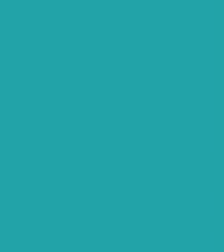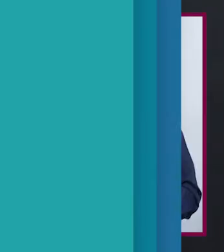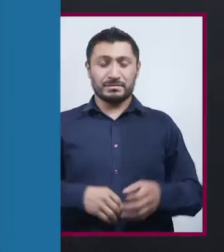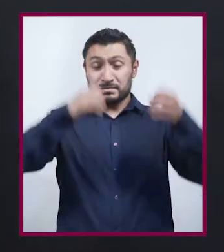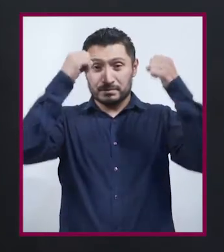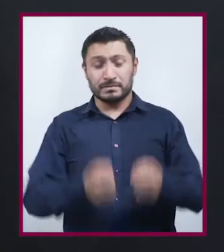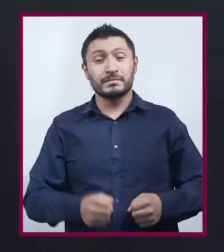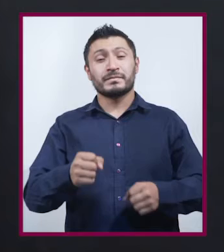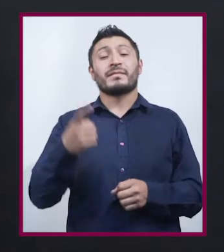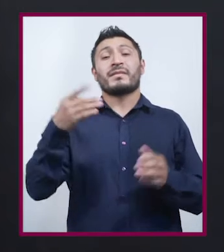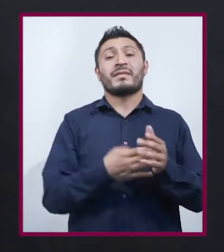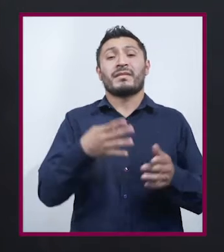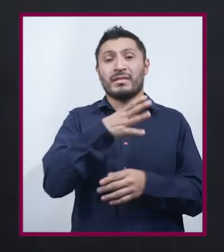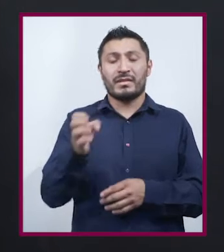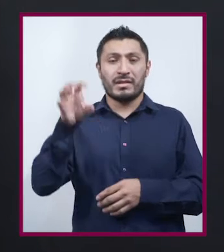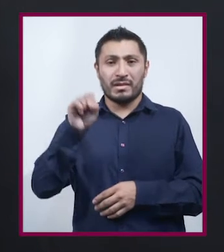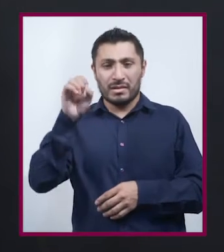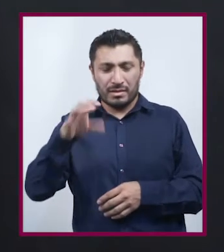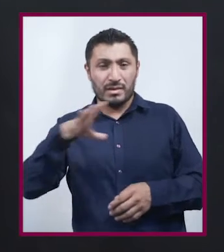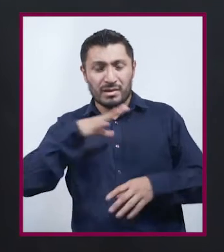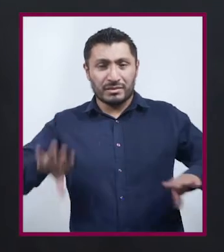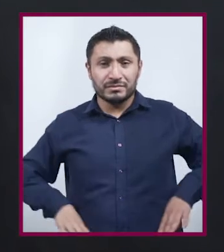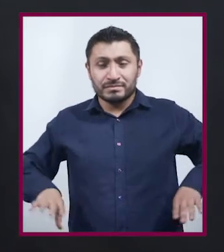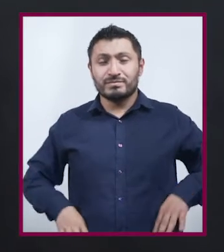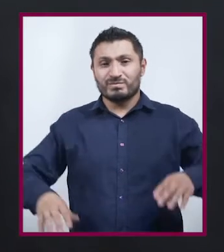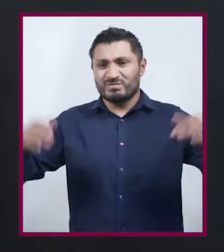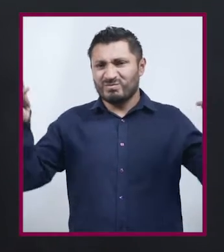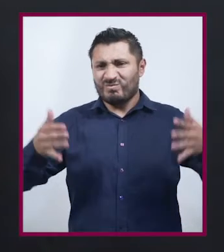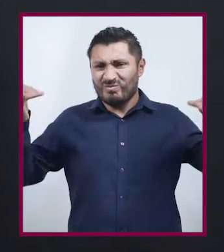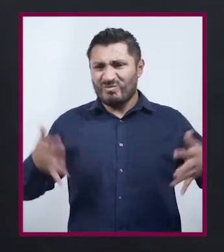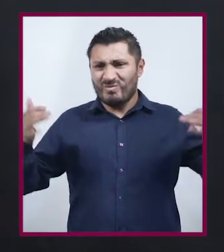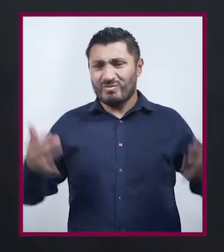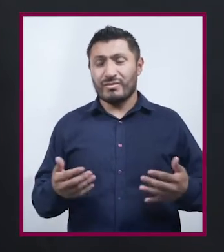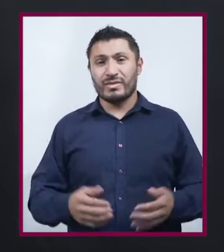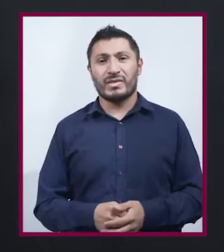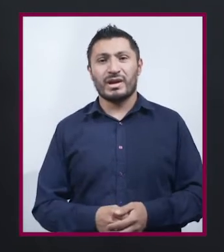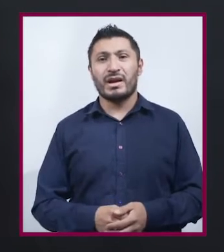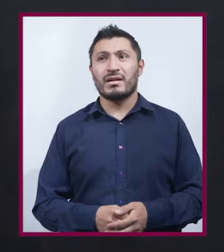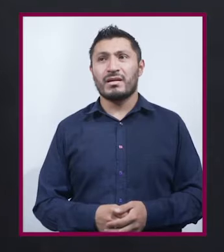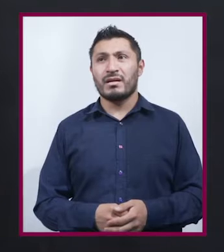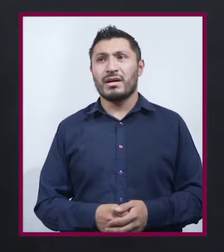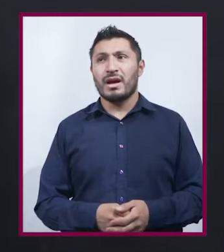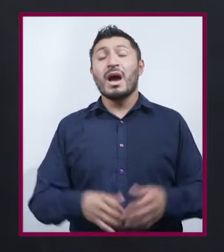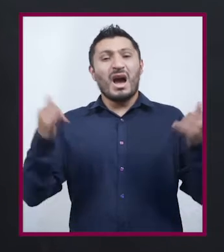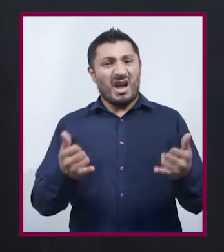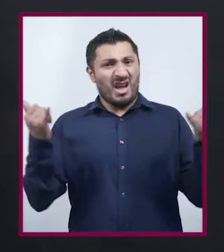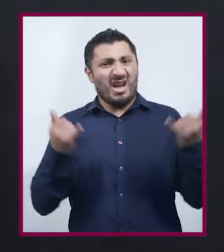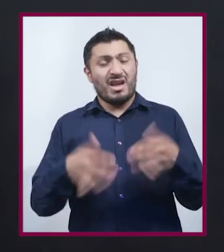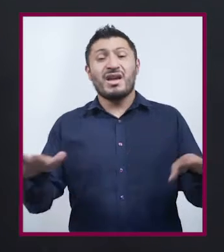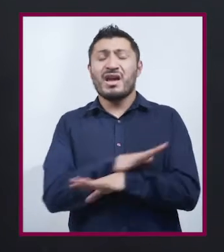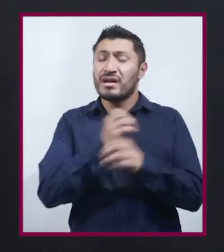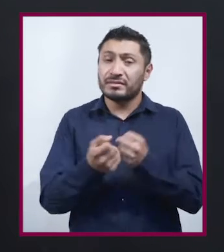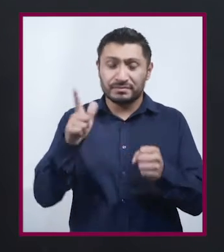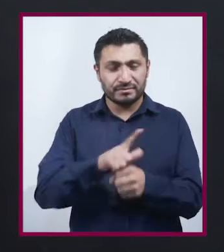Sin lugar a duda, la década de 1960 se caracterizó por la rebeldía, las protestas y los cambios sociales. Durante estos